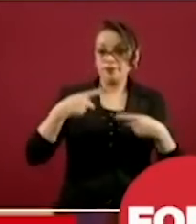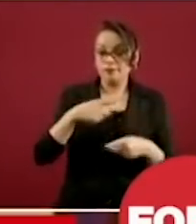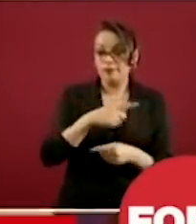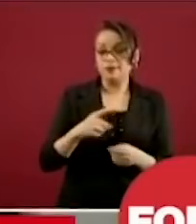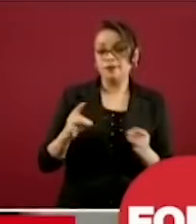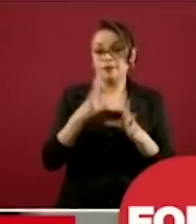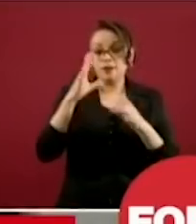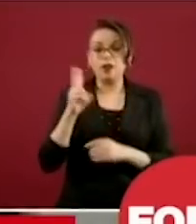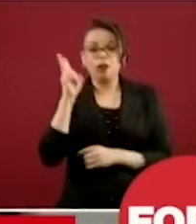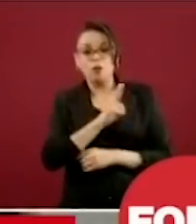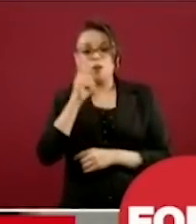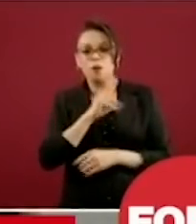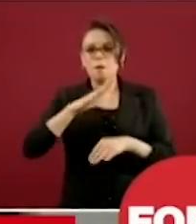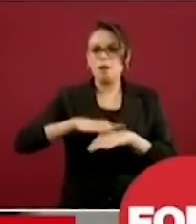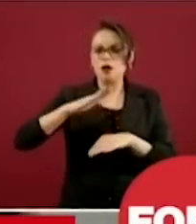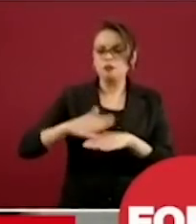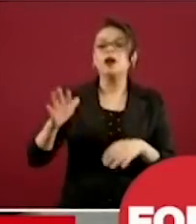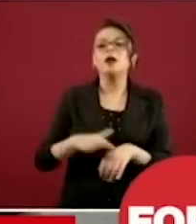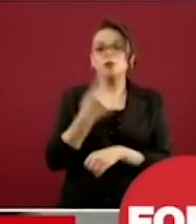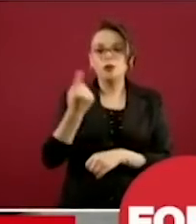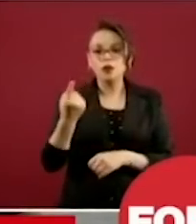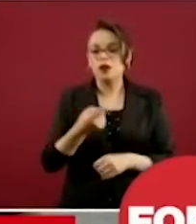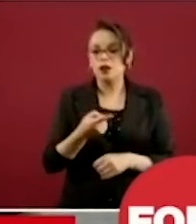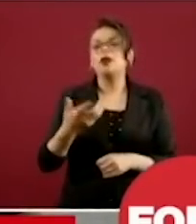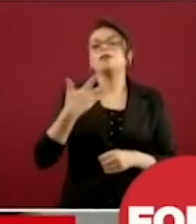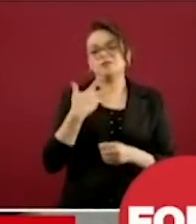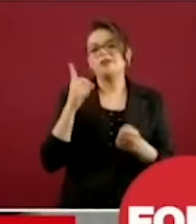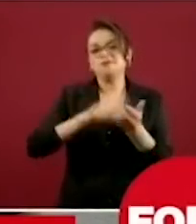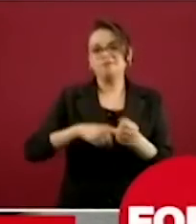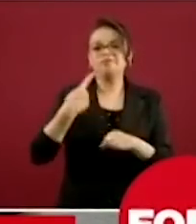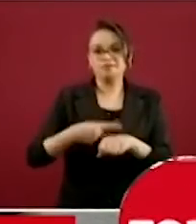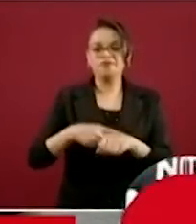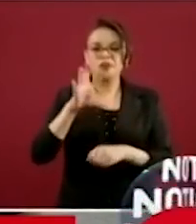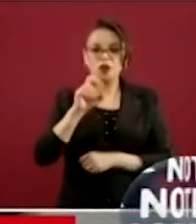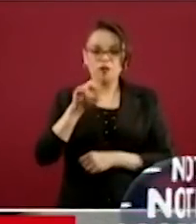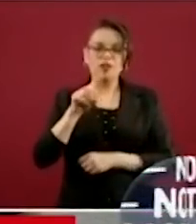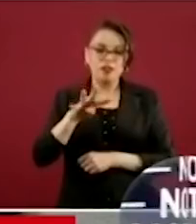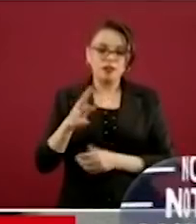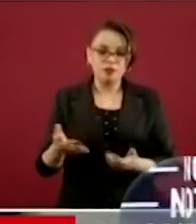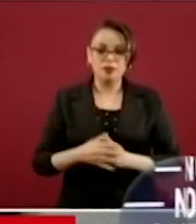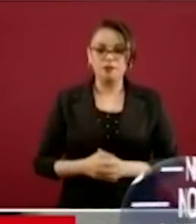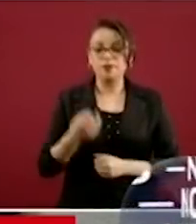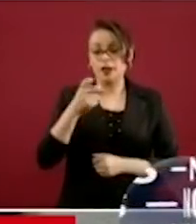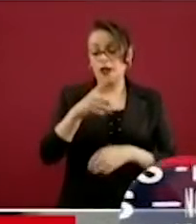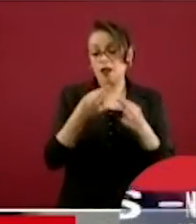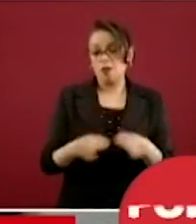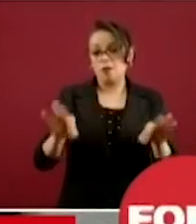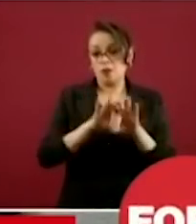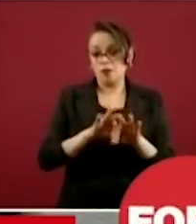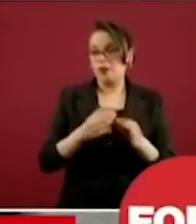tienen COVID-19. Es importante en este gráfico también mencionar, para que no se lleve una interpretación